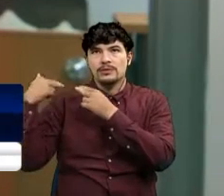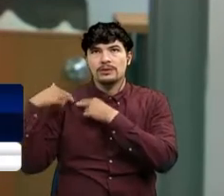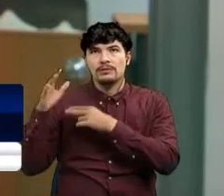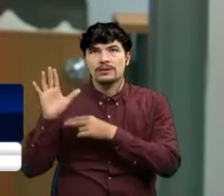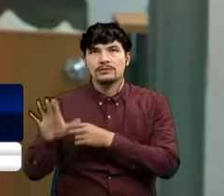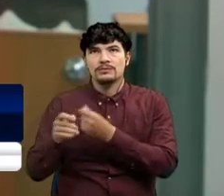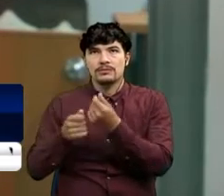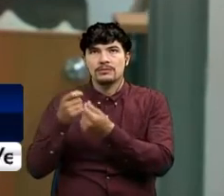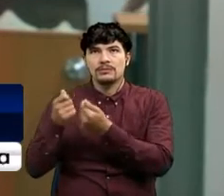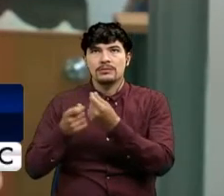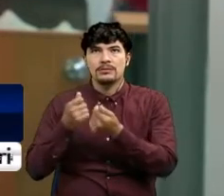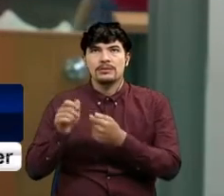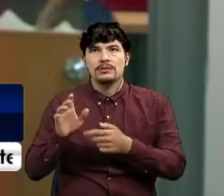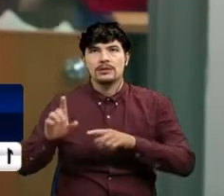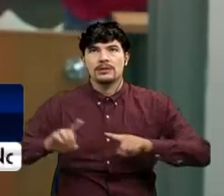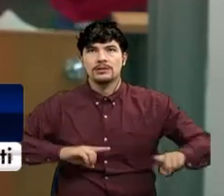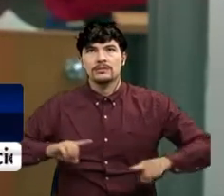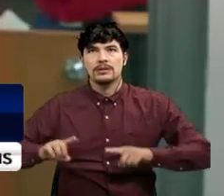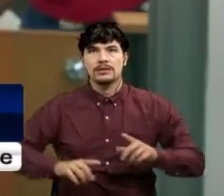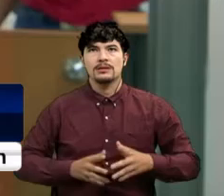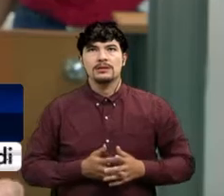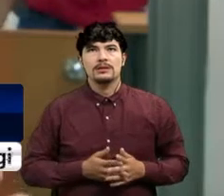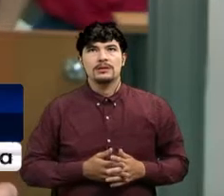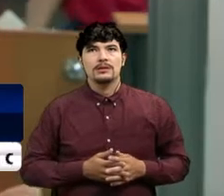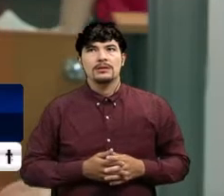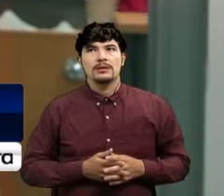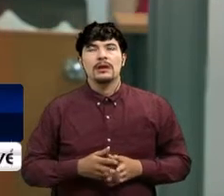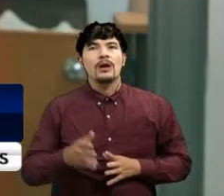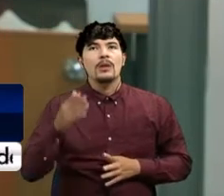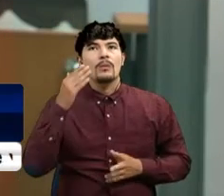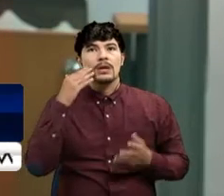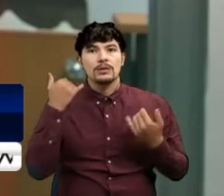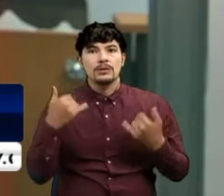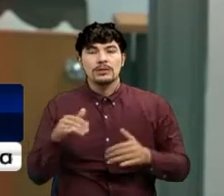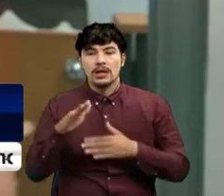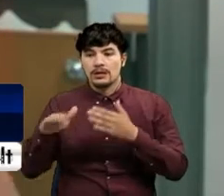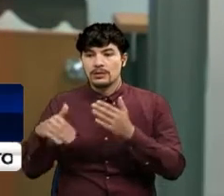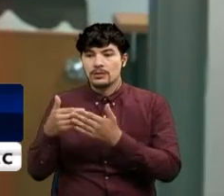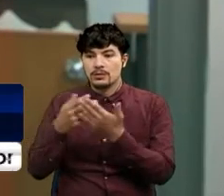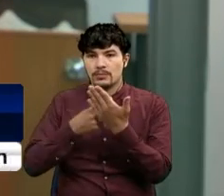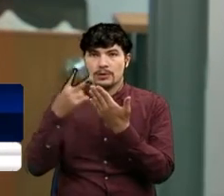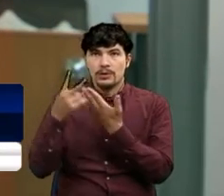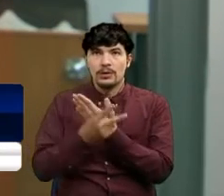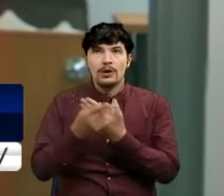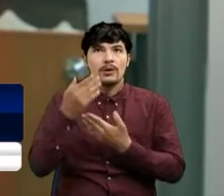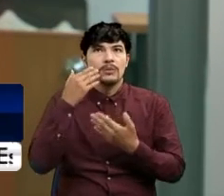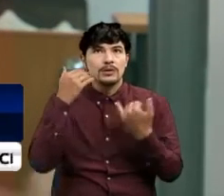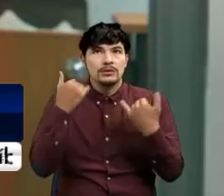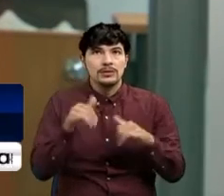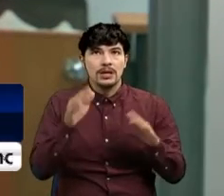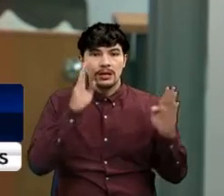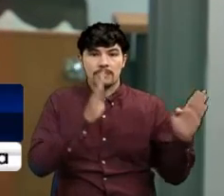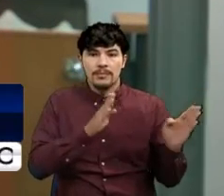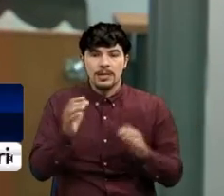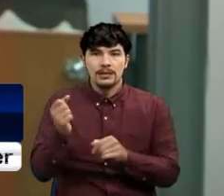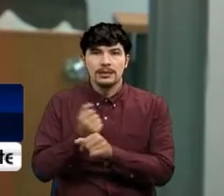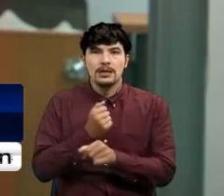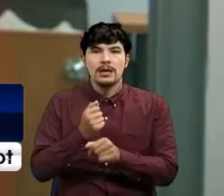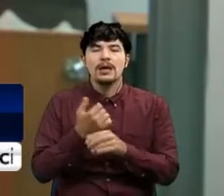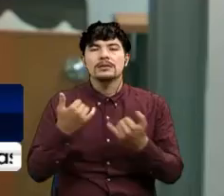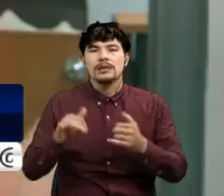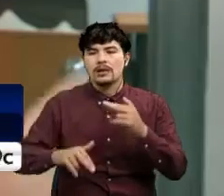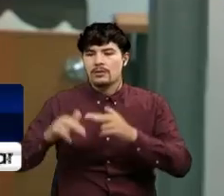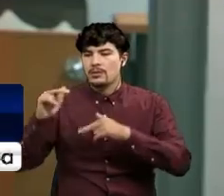punto de vista presupuestal y administrativo una vez actualizados los proyectos una vez definidos los planes de trabajo las obras se